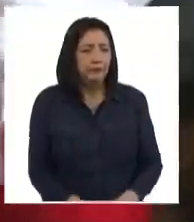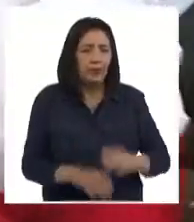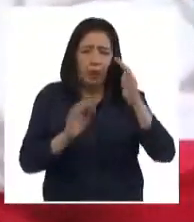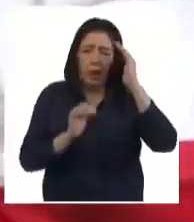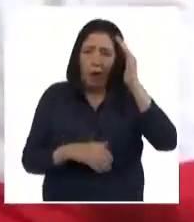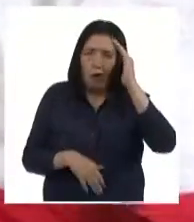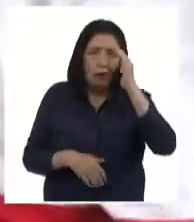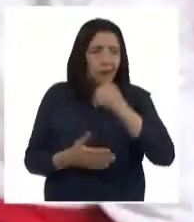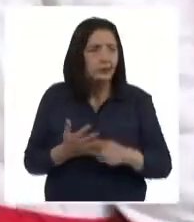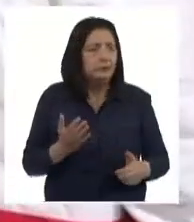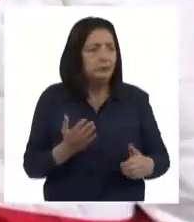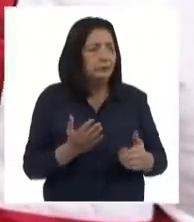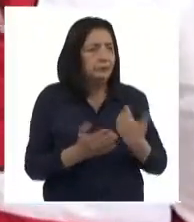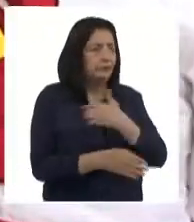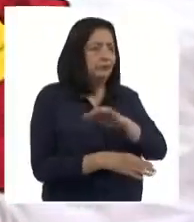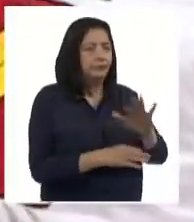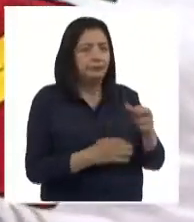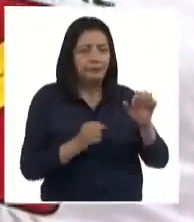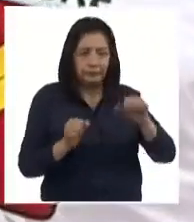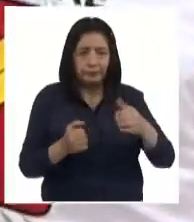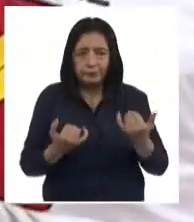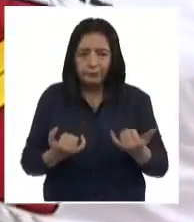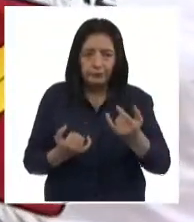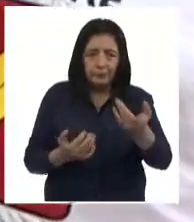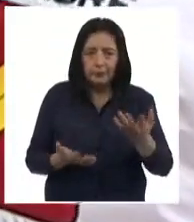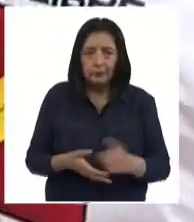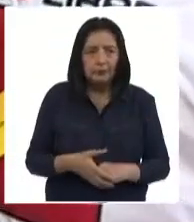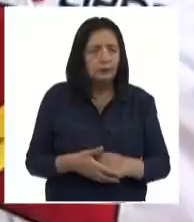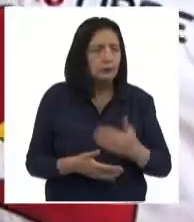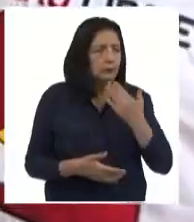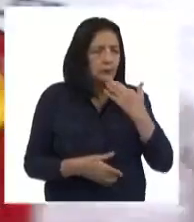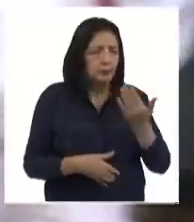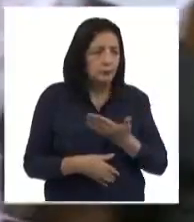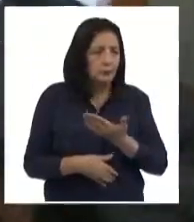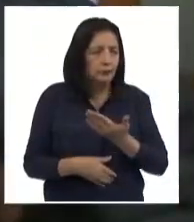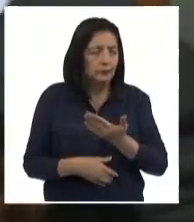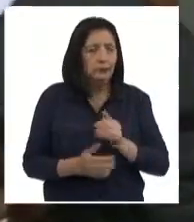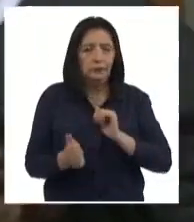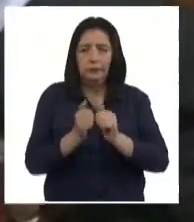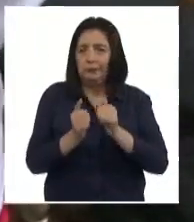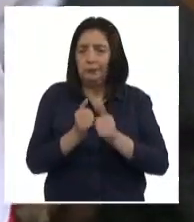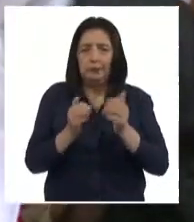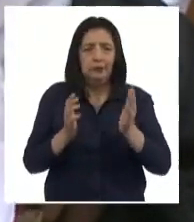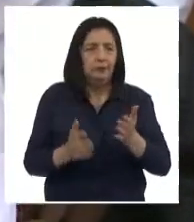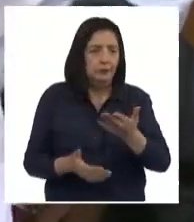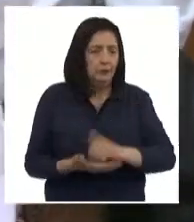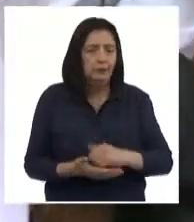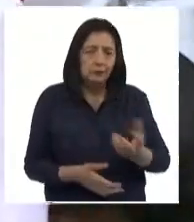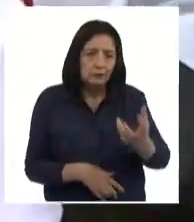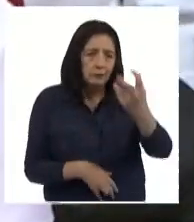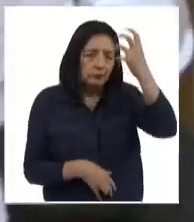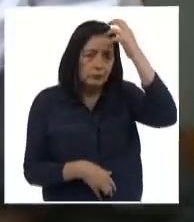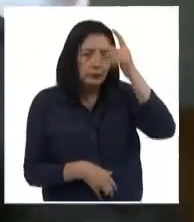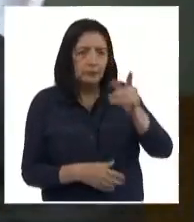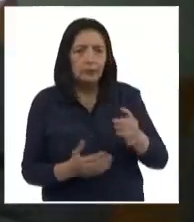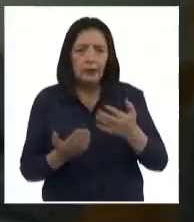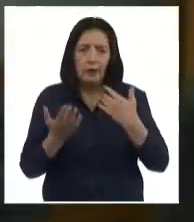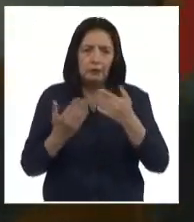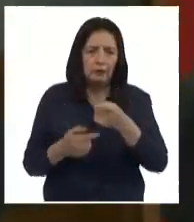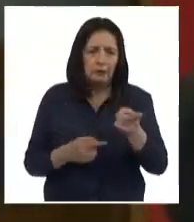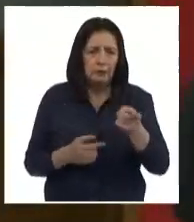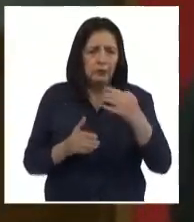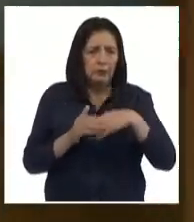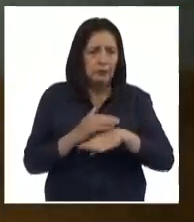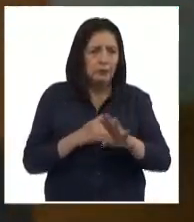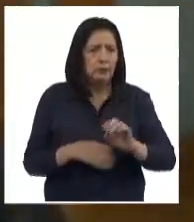Hola Fátima, muy buenas tardes. Sí, precisamente estamos aquí con el candidato presidencial Pedro Castillo. Ahí lo vemos conversando, él está